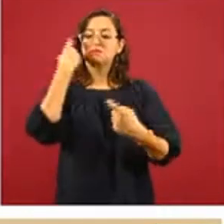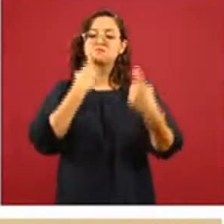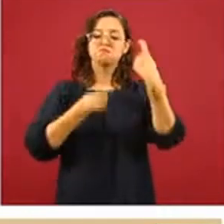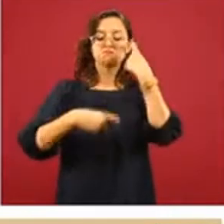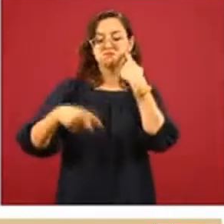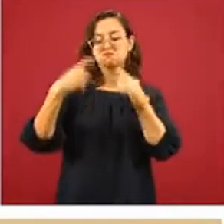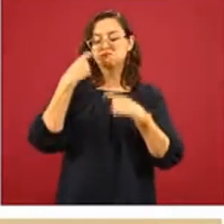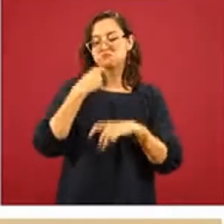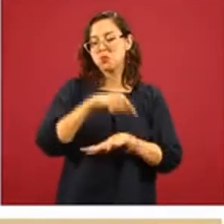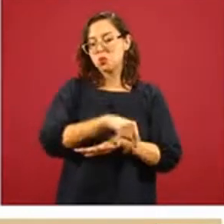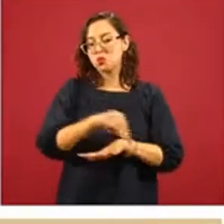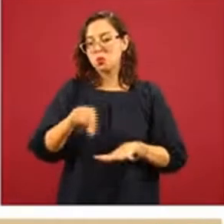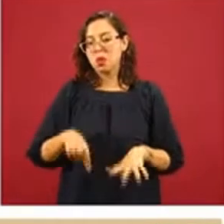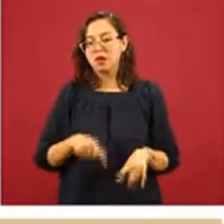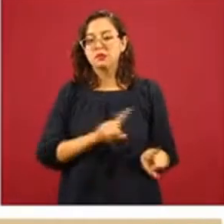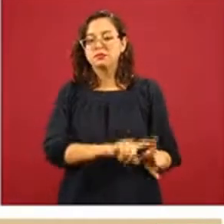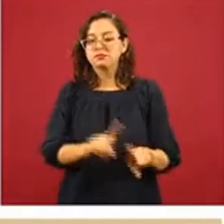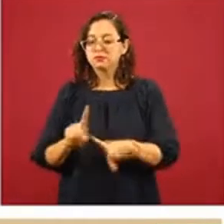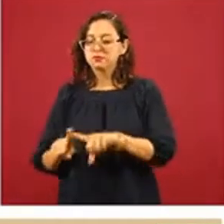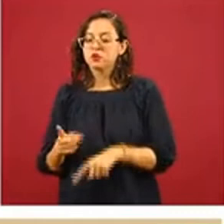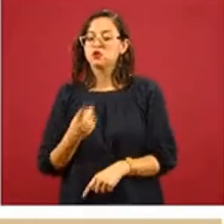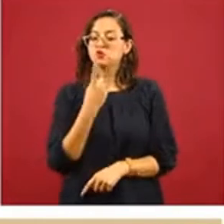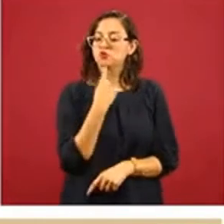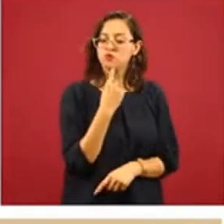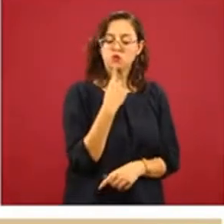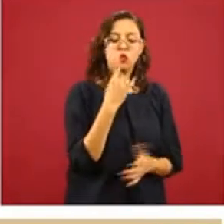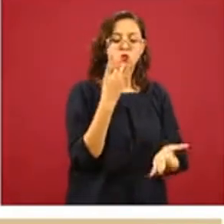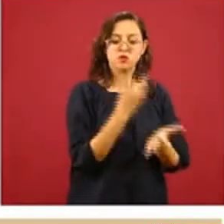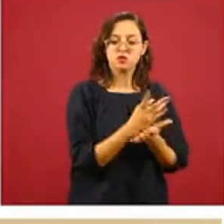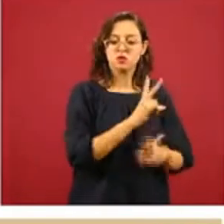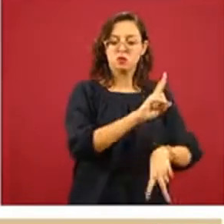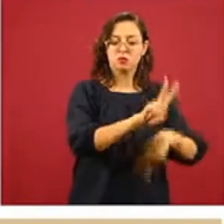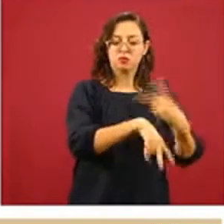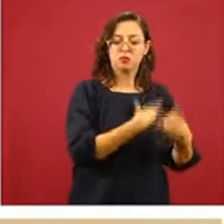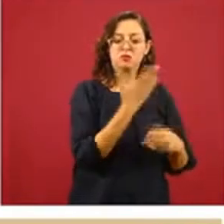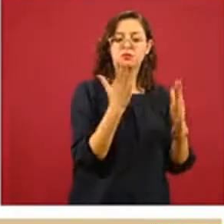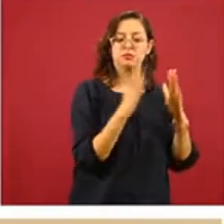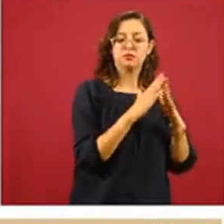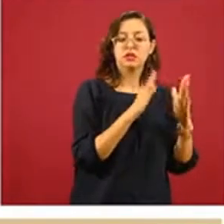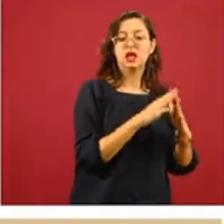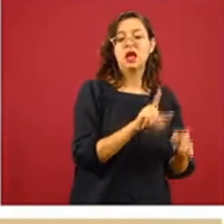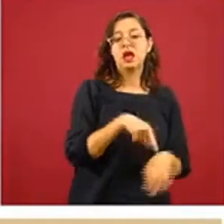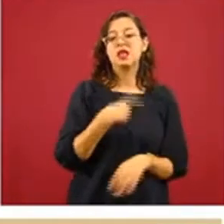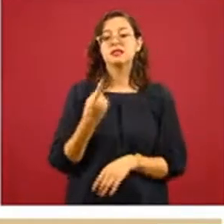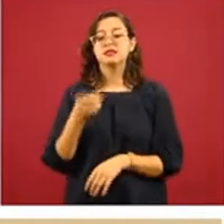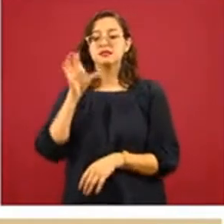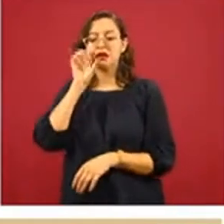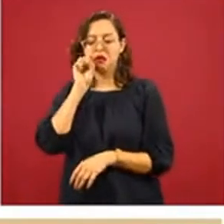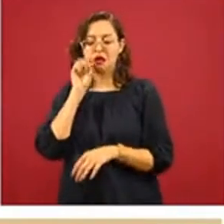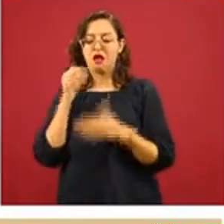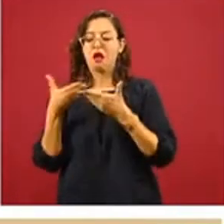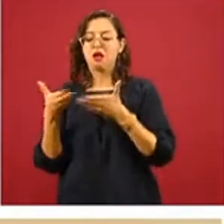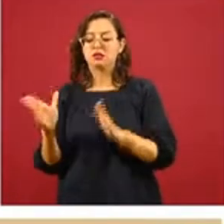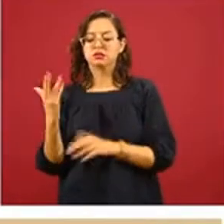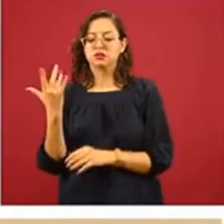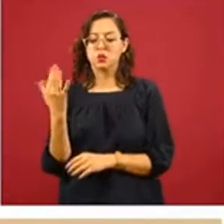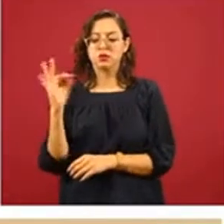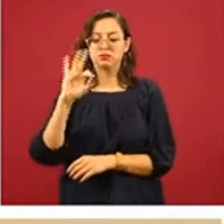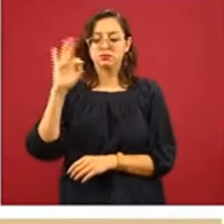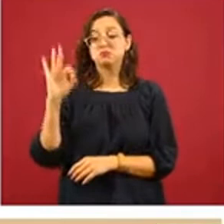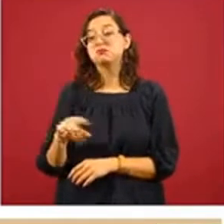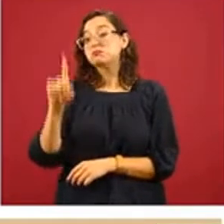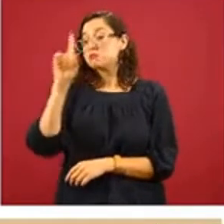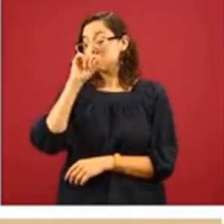estéticas, en rojo igual, servicios a domicilio. En naranja ya pueden realizar una apertura al 50%, pero